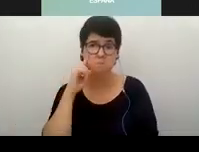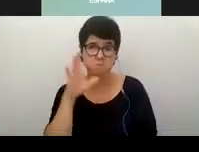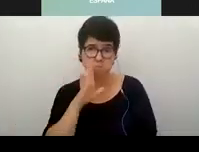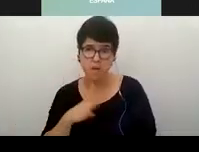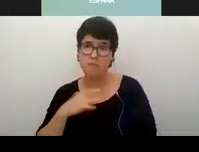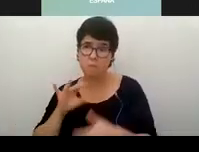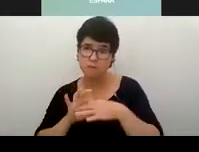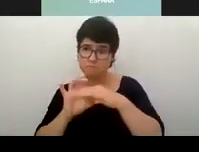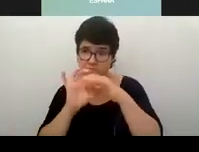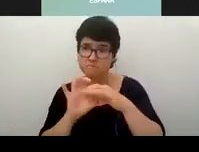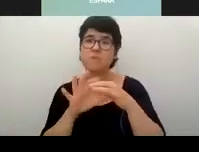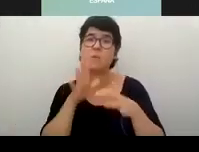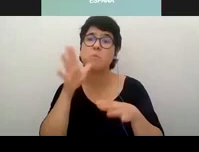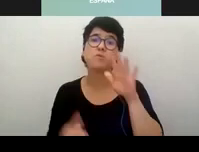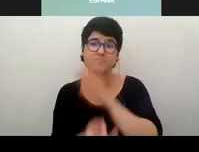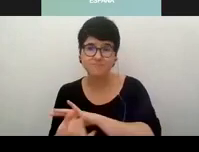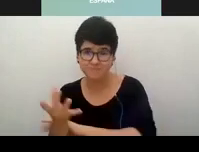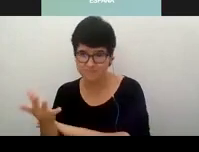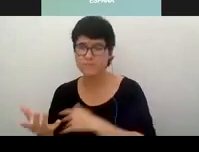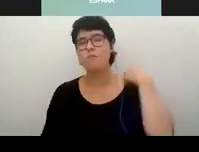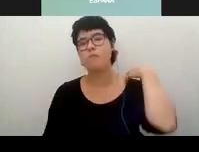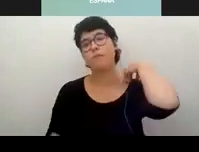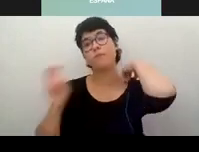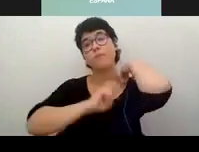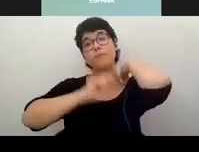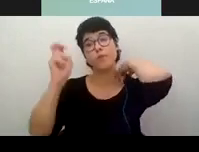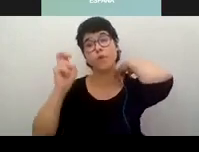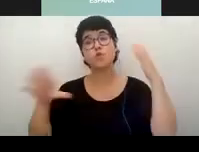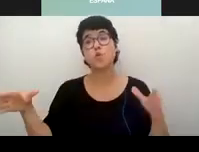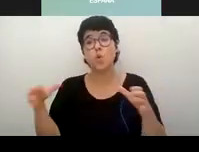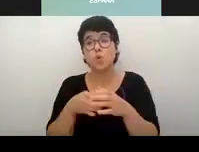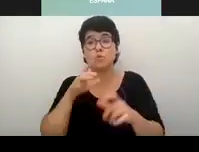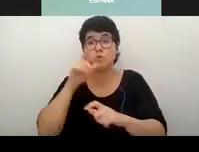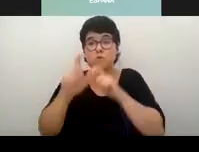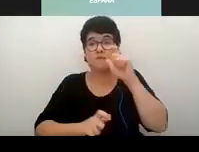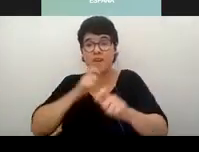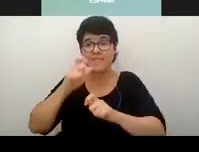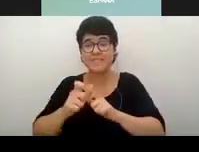que las produce. Y hay otro grupo de bacterias